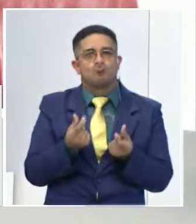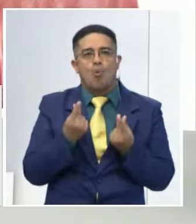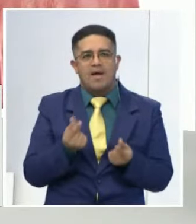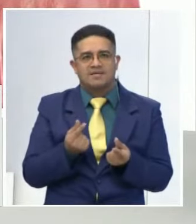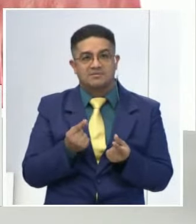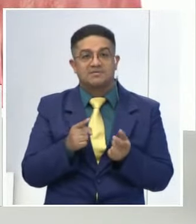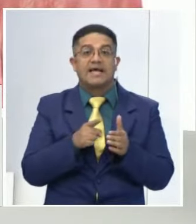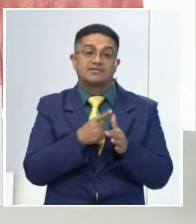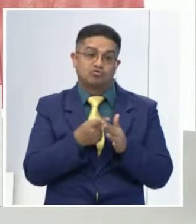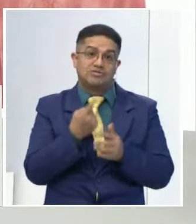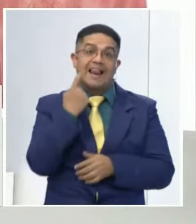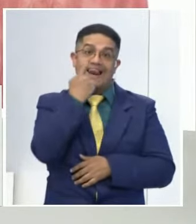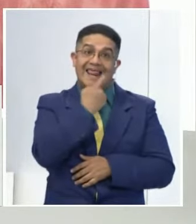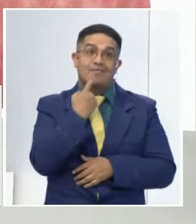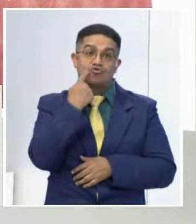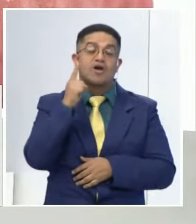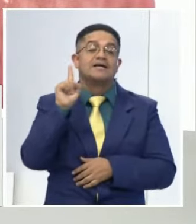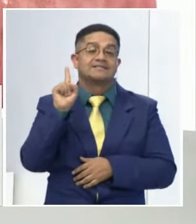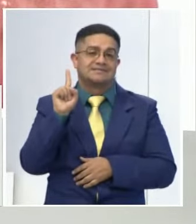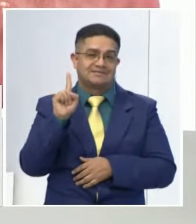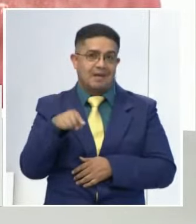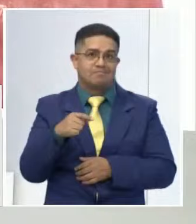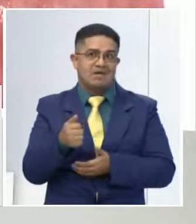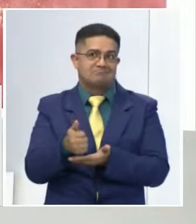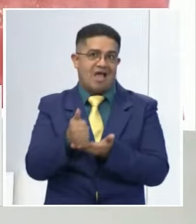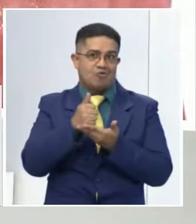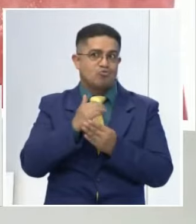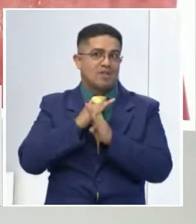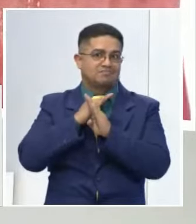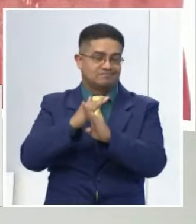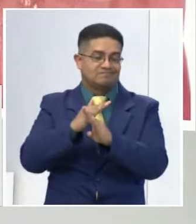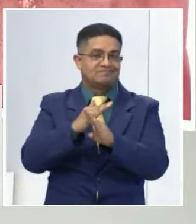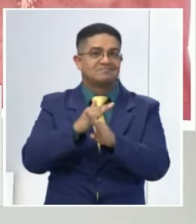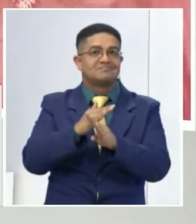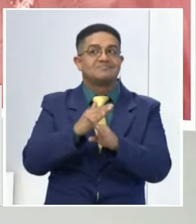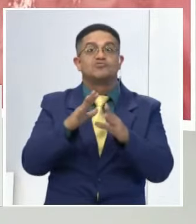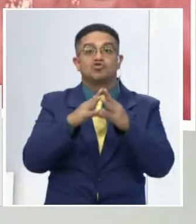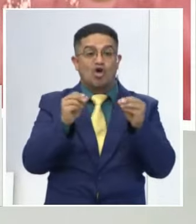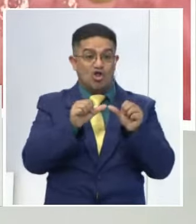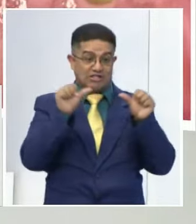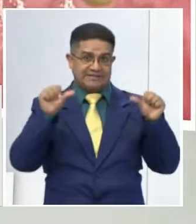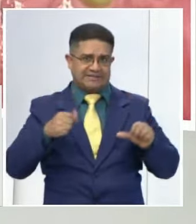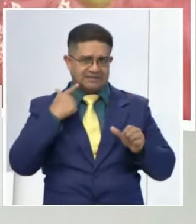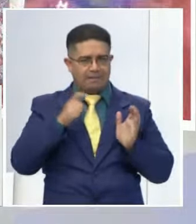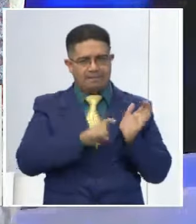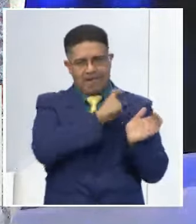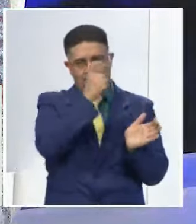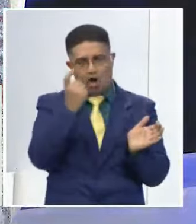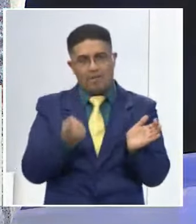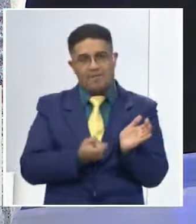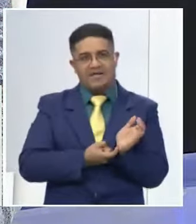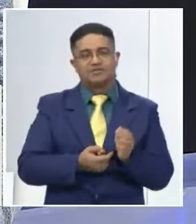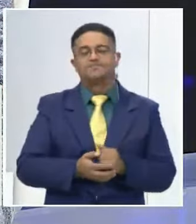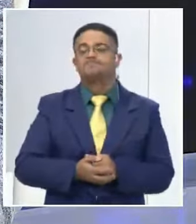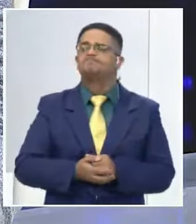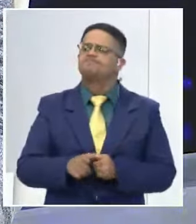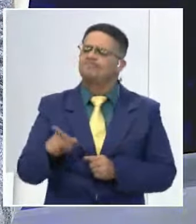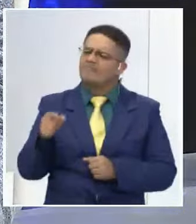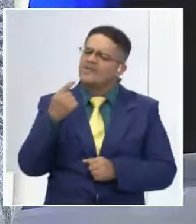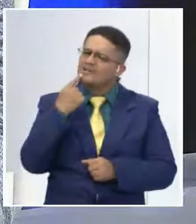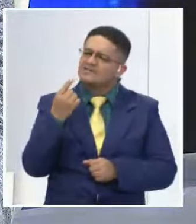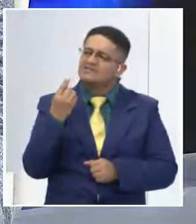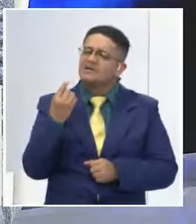Entonces, por eso se dice que la cavidad bucal es un órgano inmunitario independiente de nuestro sistema inmunológico general. Nos habla entonces que la alimentación